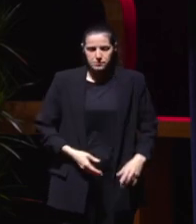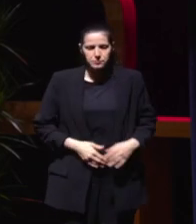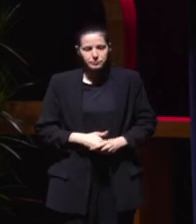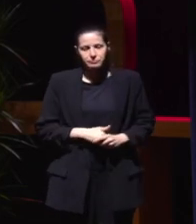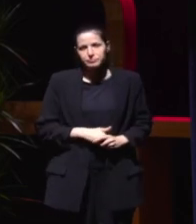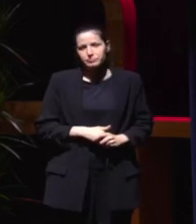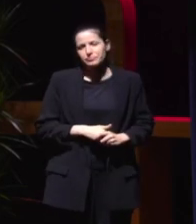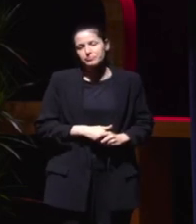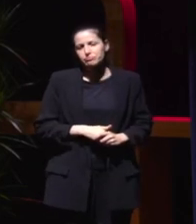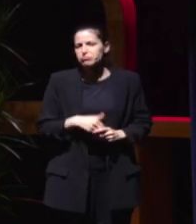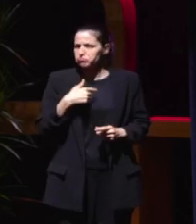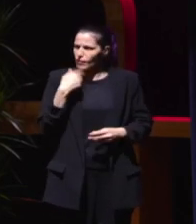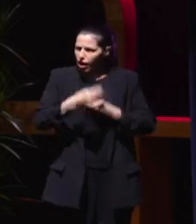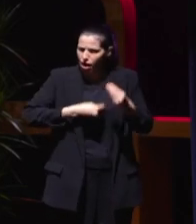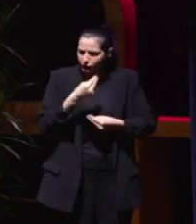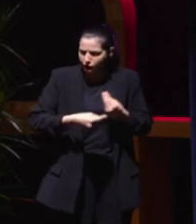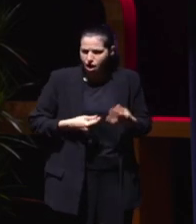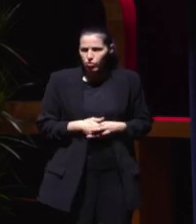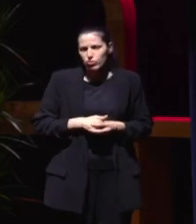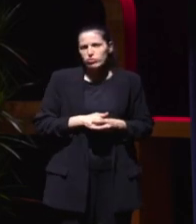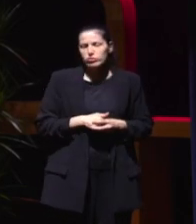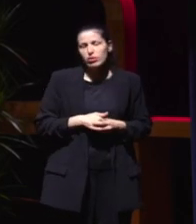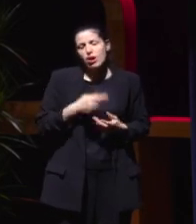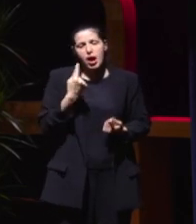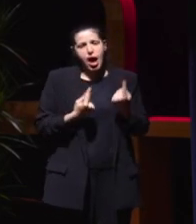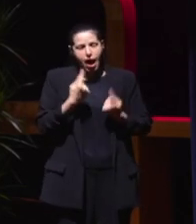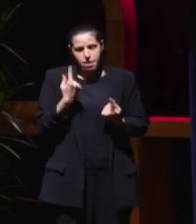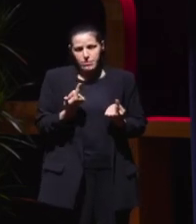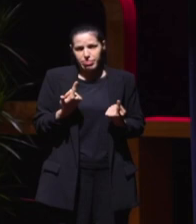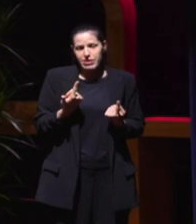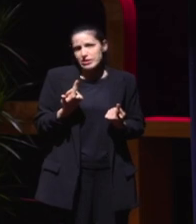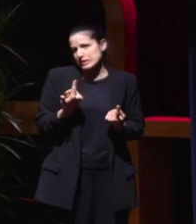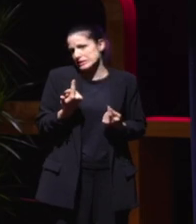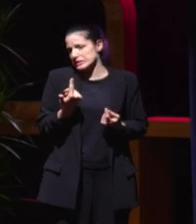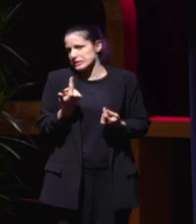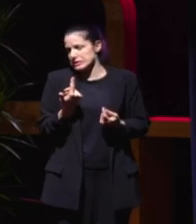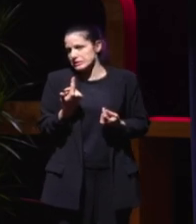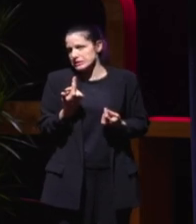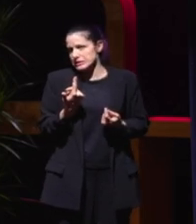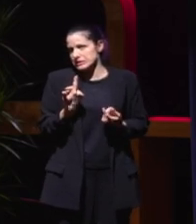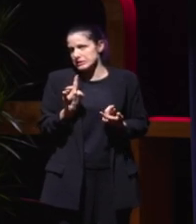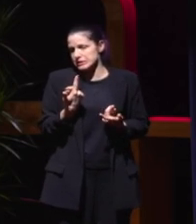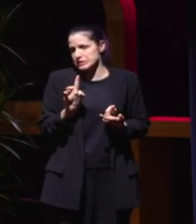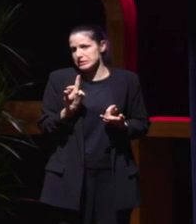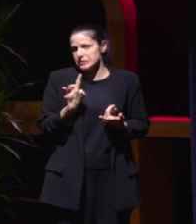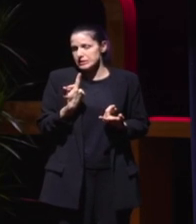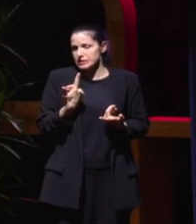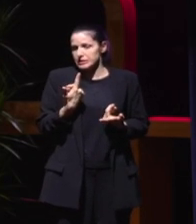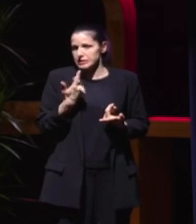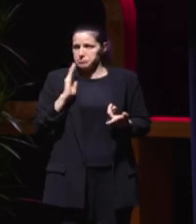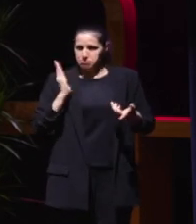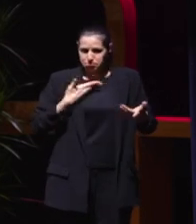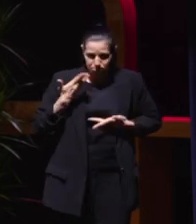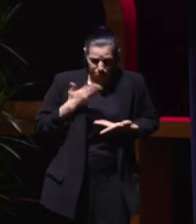y lo hago lo hago Aunque me llevo muchos bueno muchos sofocos más allá de los de la